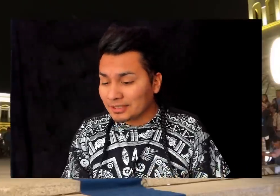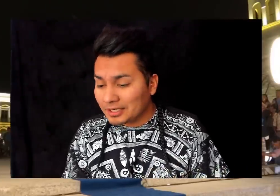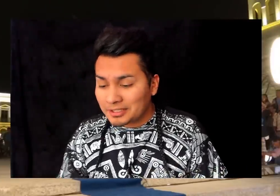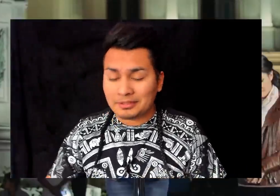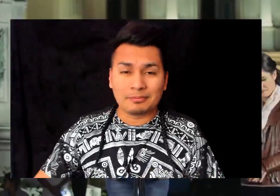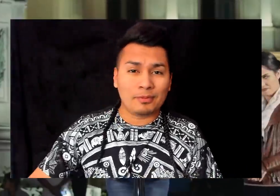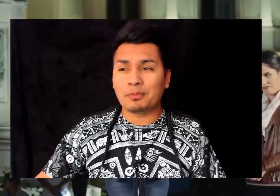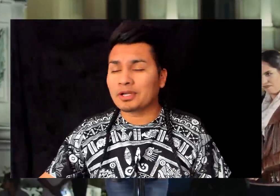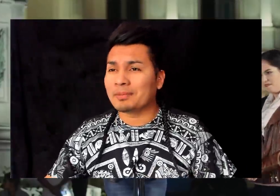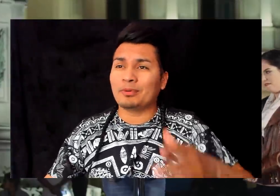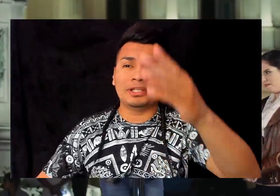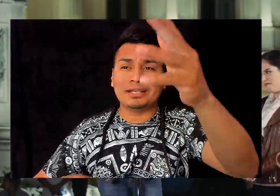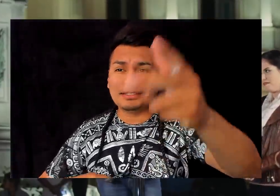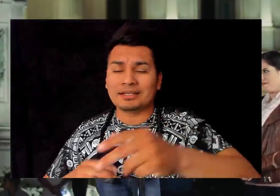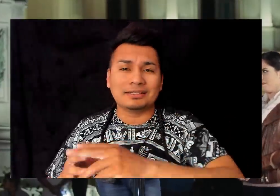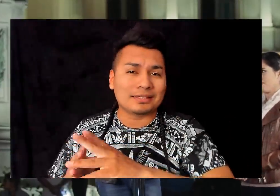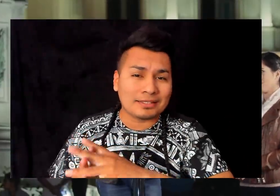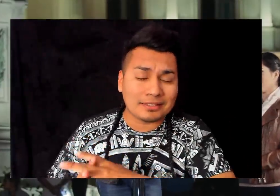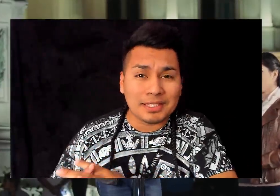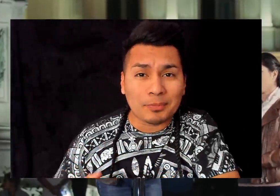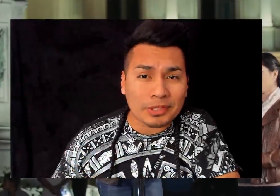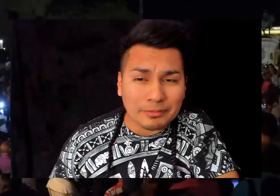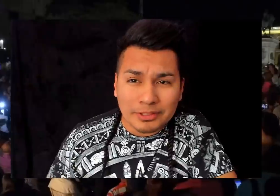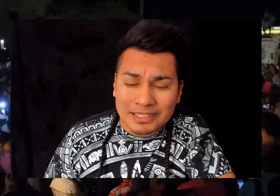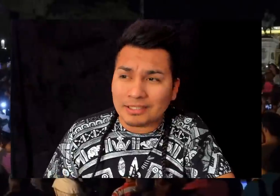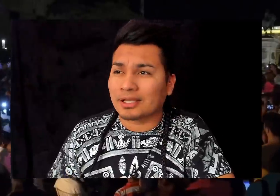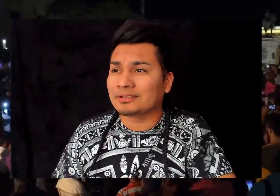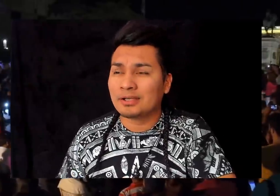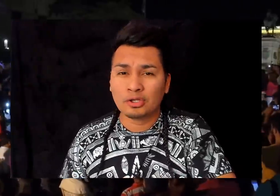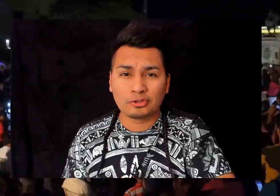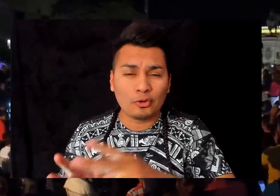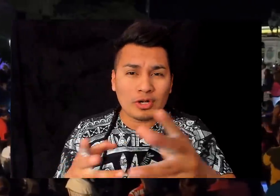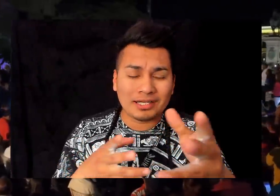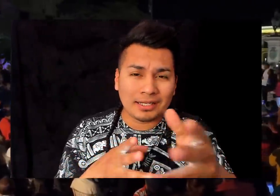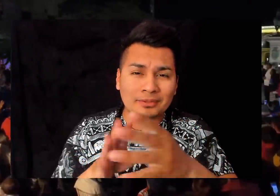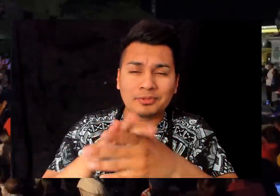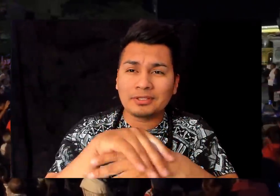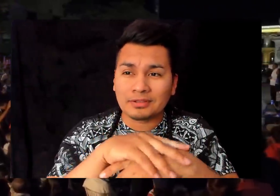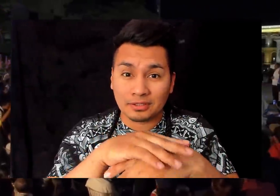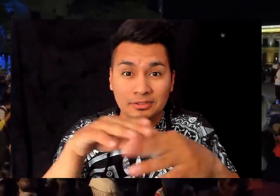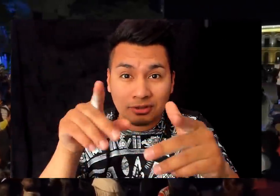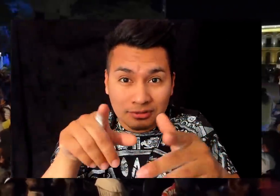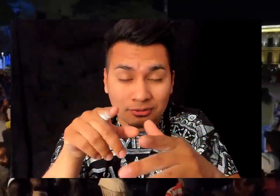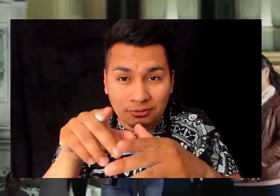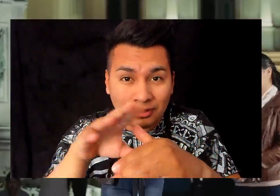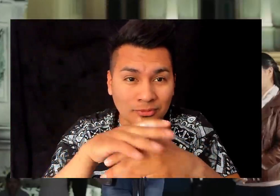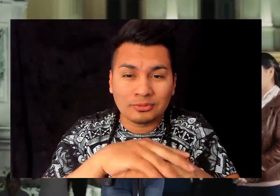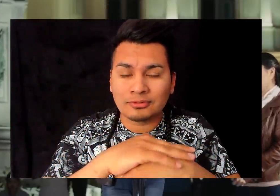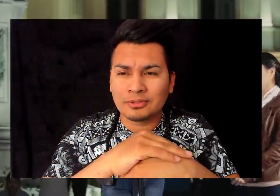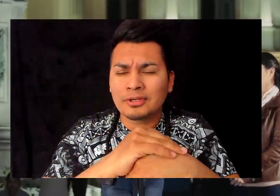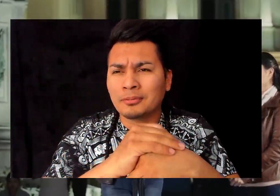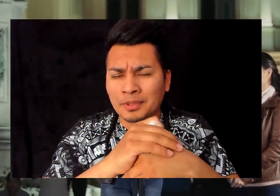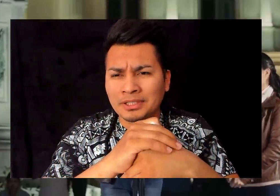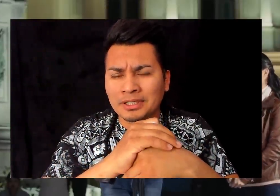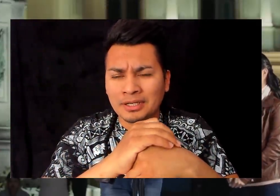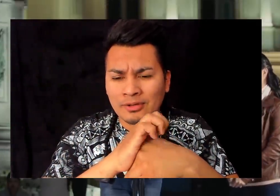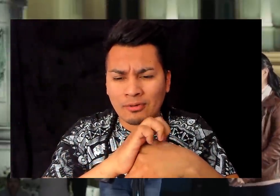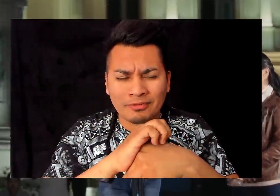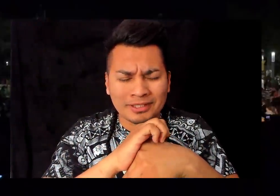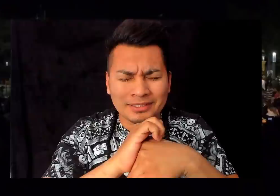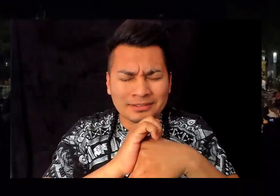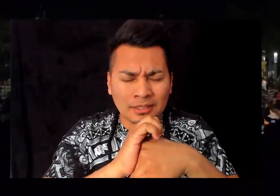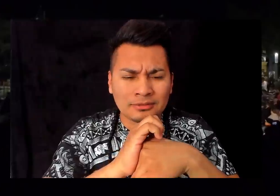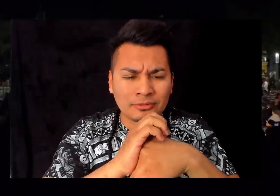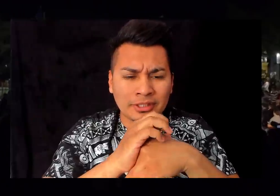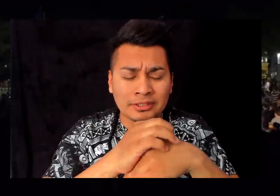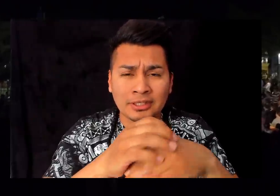Larín, Larín, ¿vos por qué pones esas tipo de viñetas? ¡Sos un alarmista! Incluso algunos me llegaron a